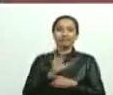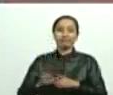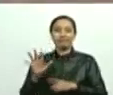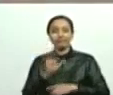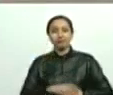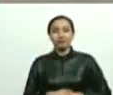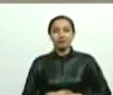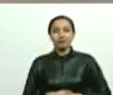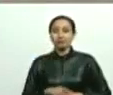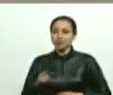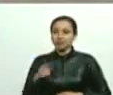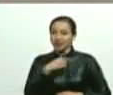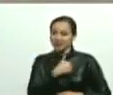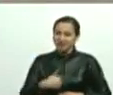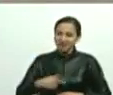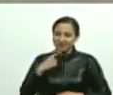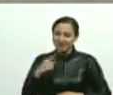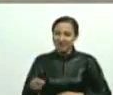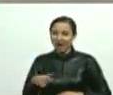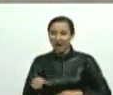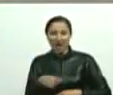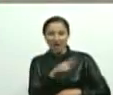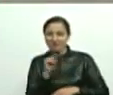que el presidente dijo de ti tal cosa.